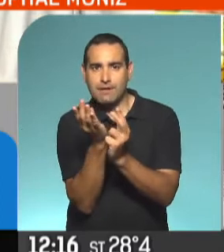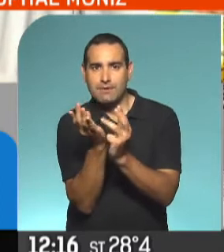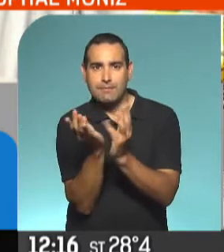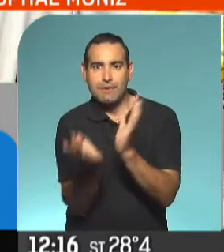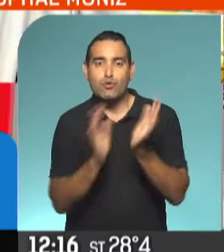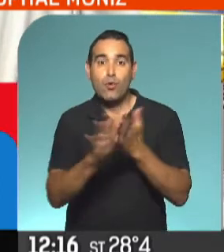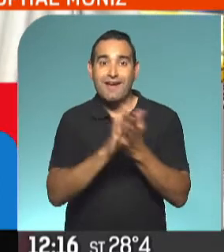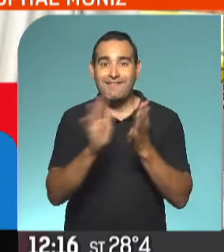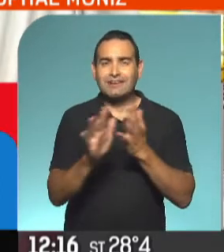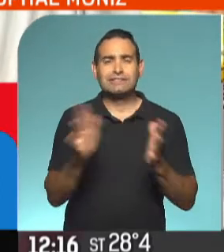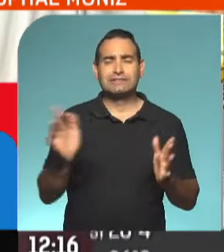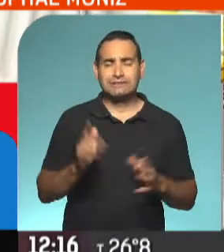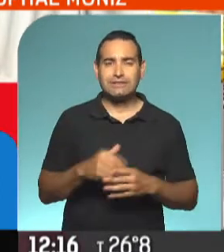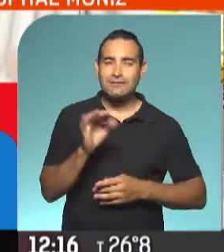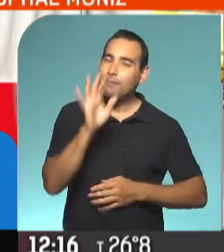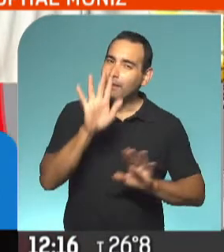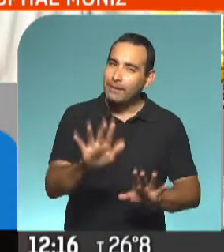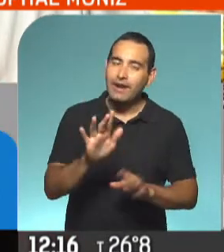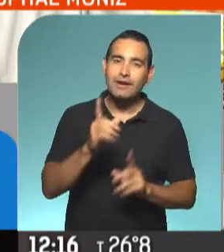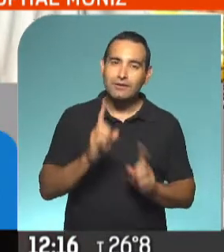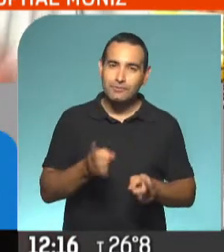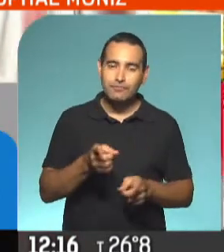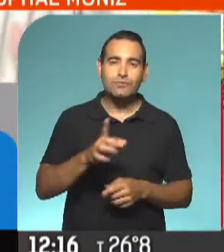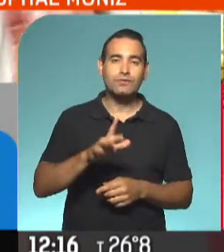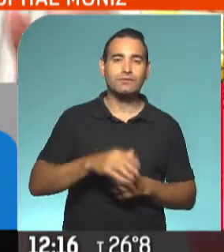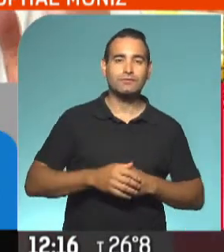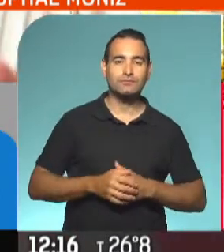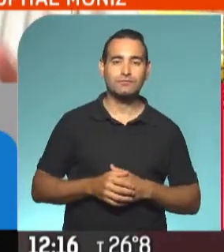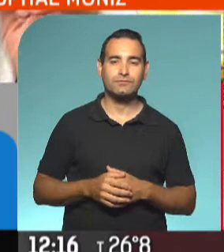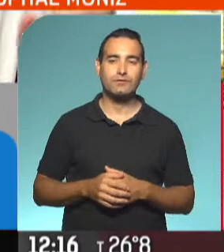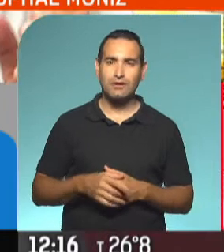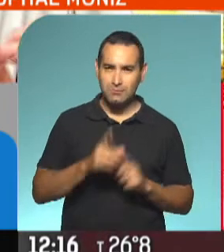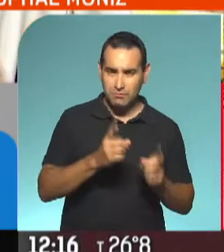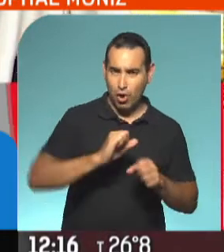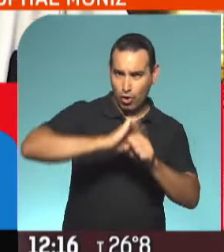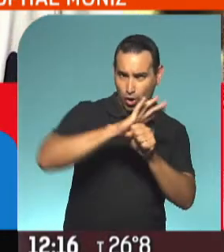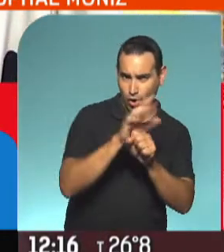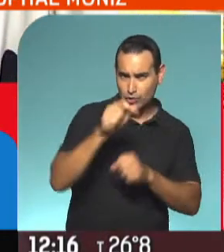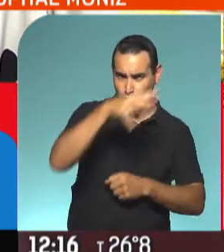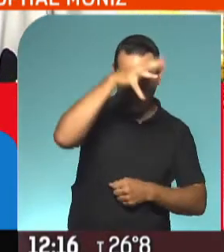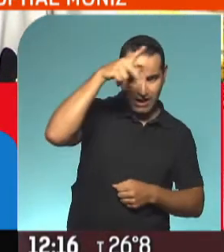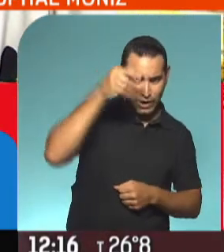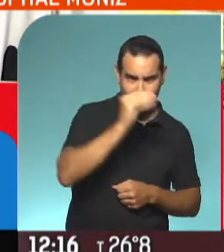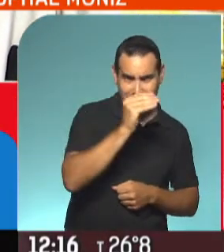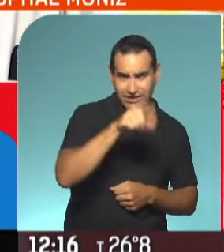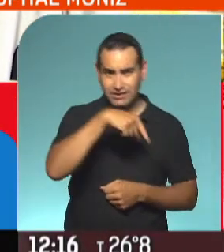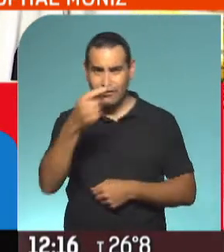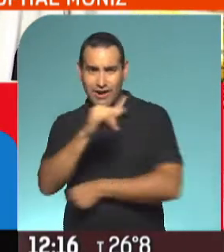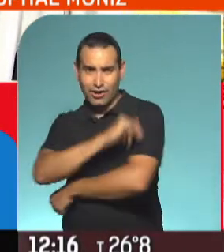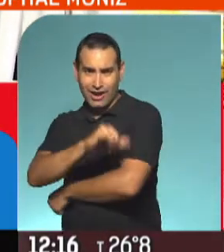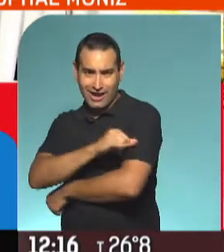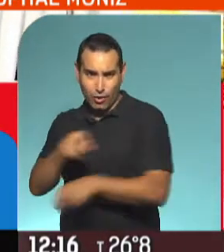futuro, por lo cual no es de sorprender. Pero, doctor, esto. ¿es lo mismo la variante vacunales? ¿Es lo mismo la variante de Manaos que la variante de Río de